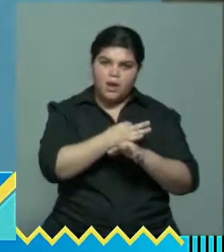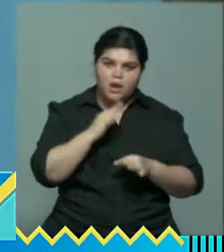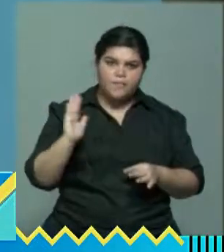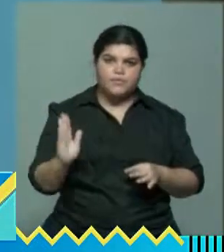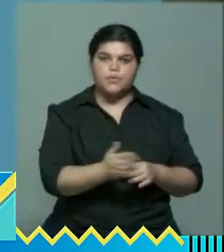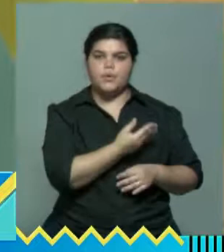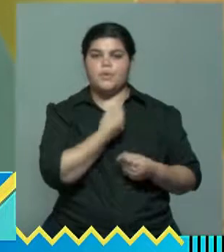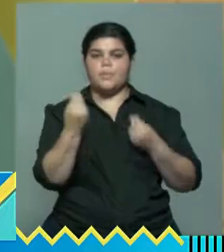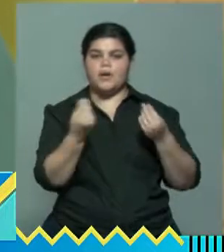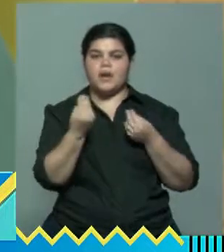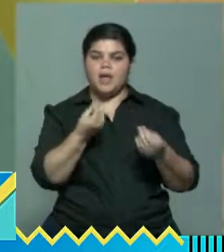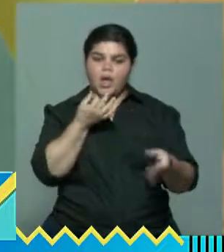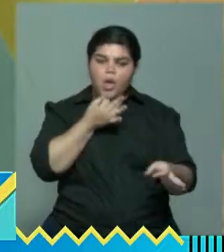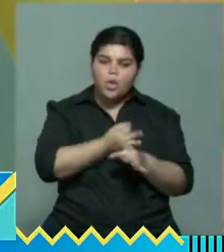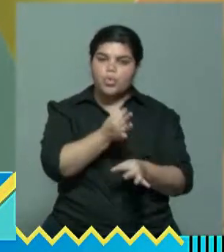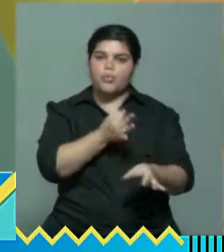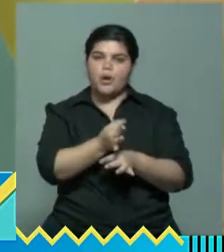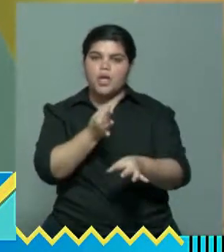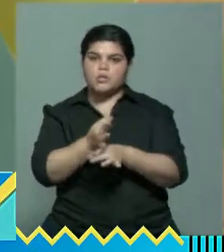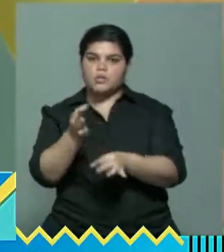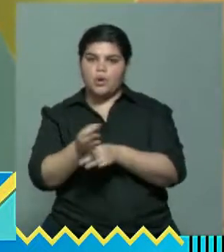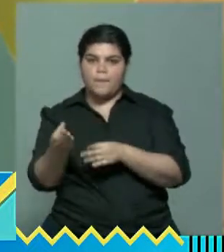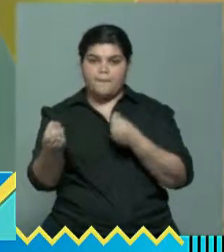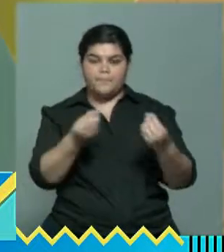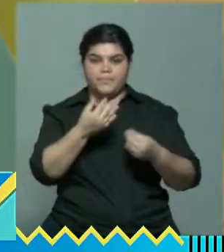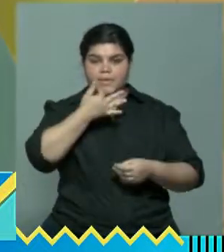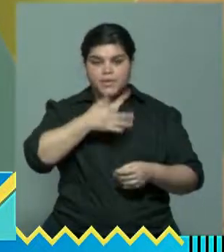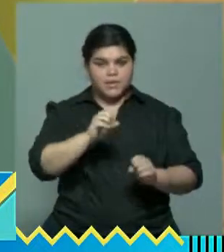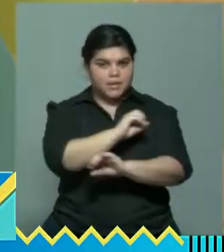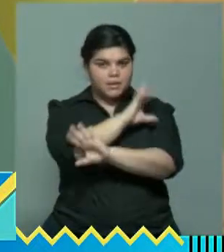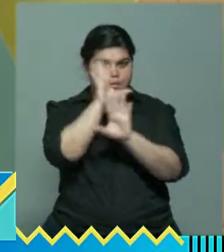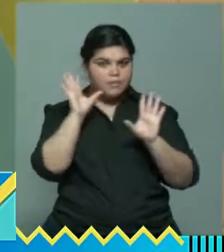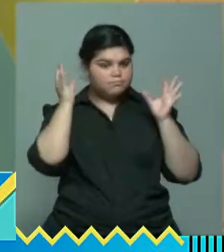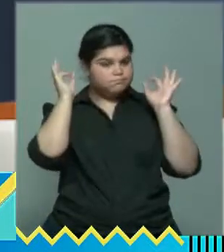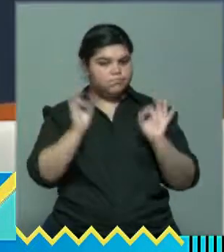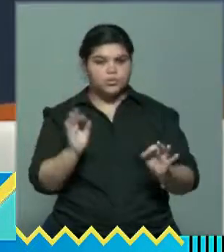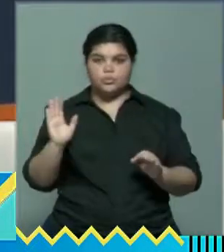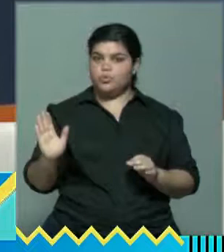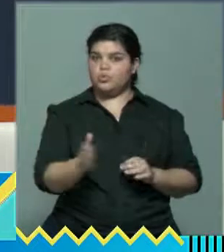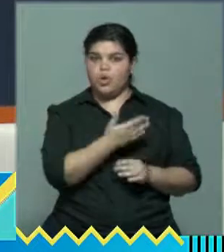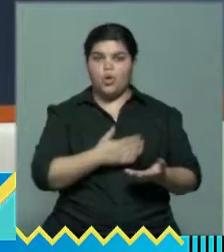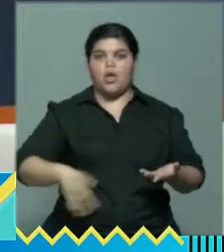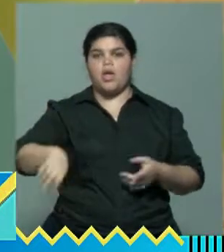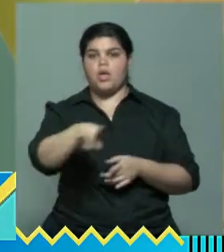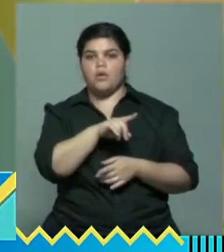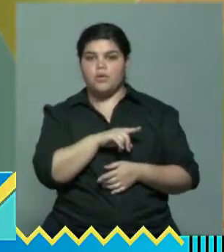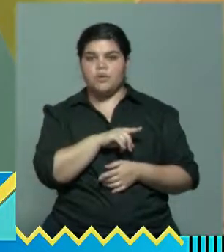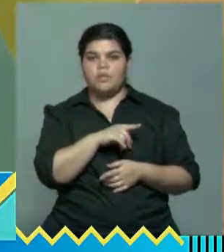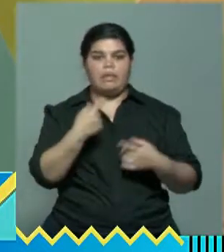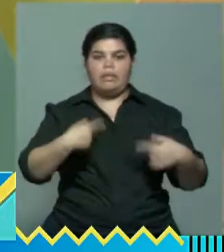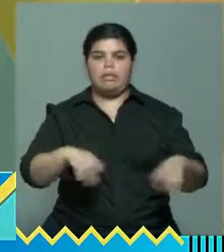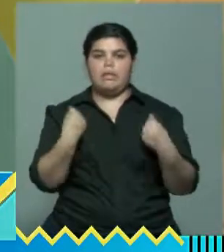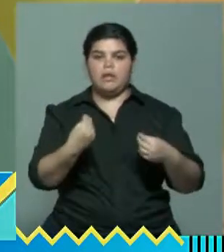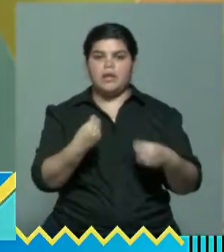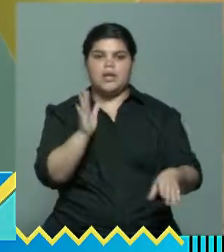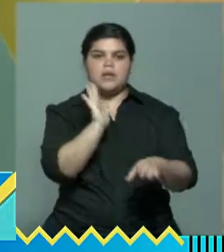establecer el tema educativo, fundamentalmente para que tengamos conciencia absolutamente todos de lo que significa respetar